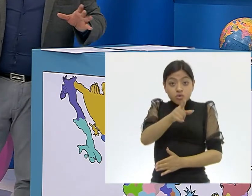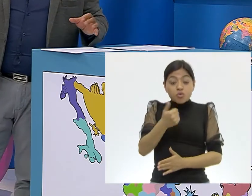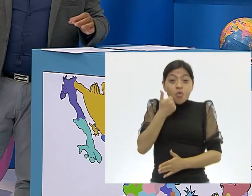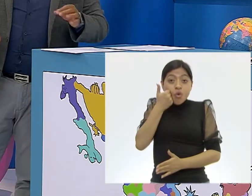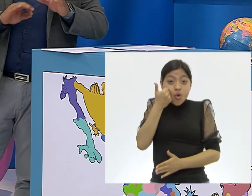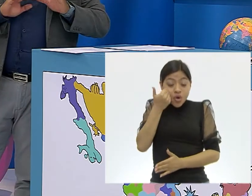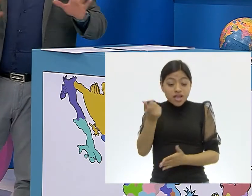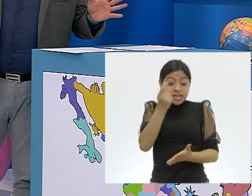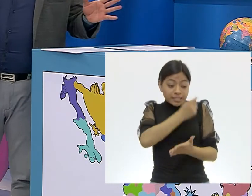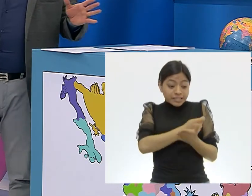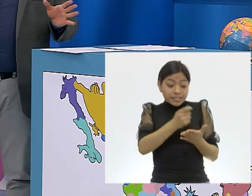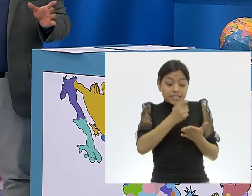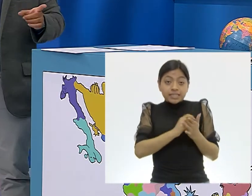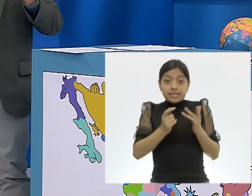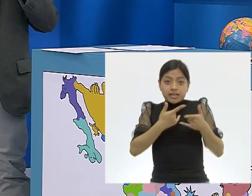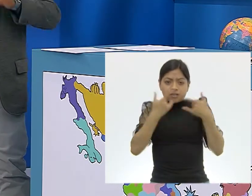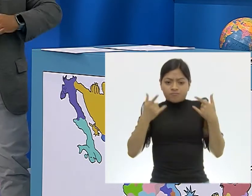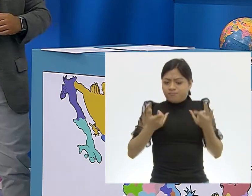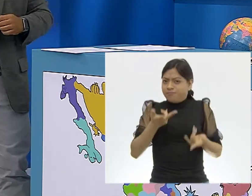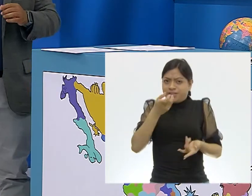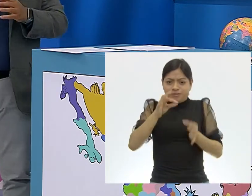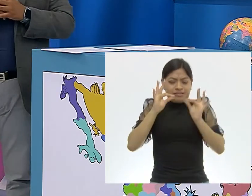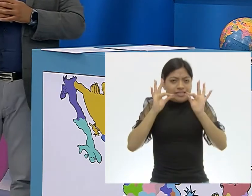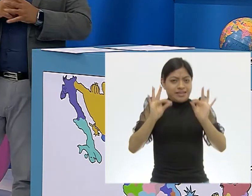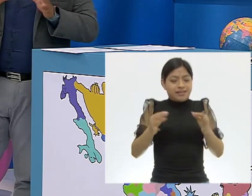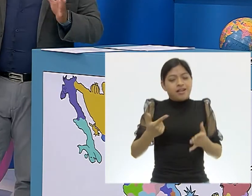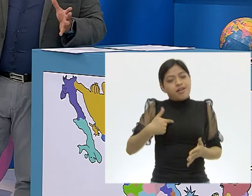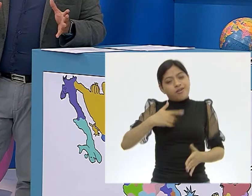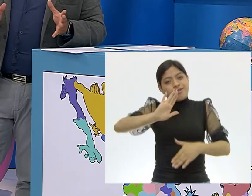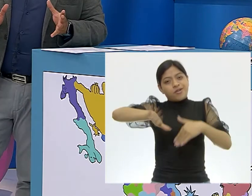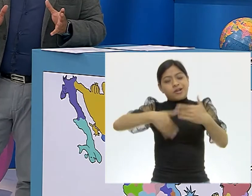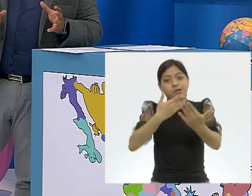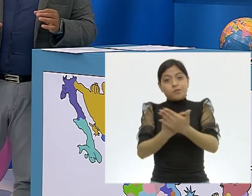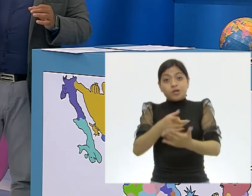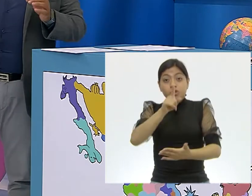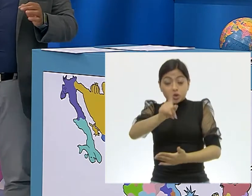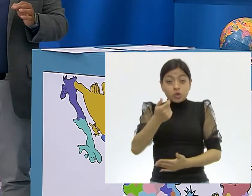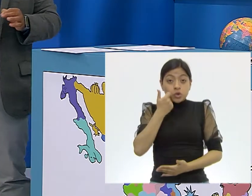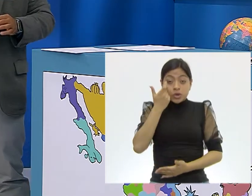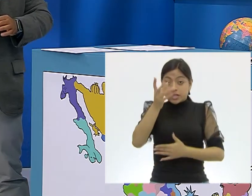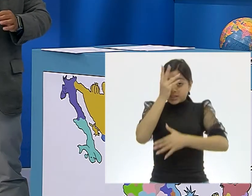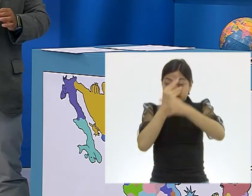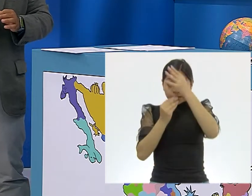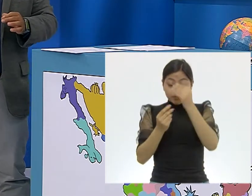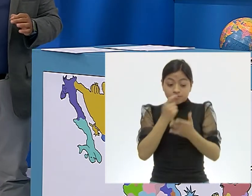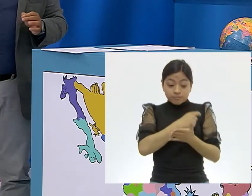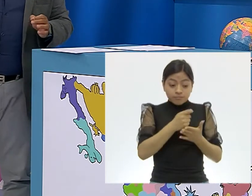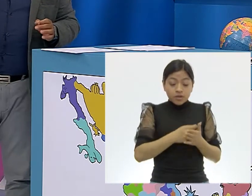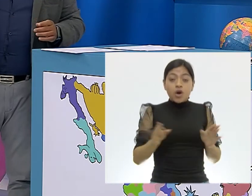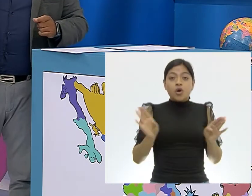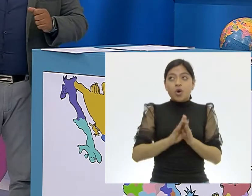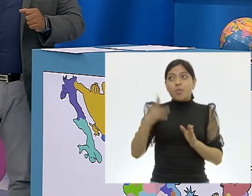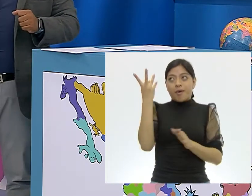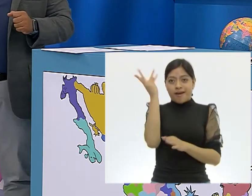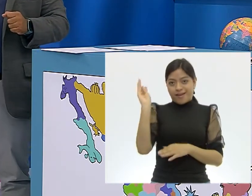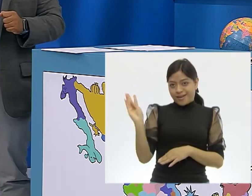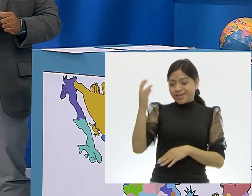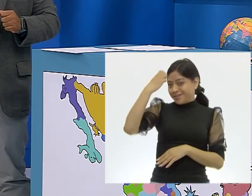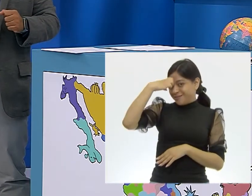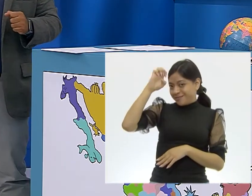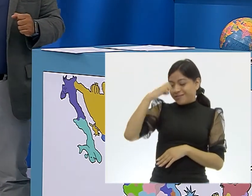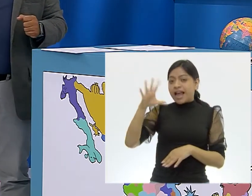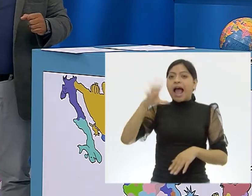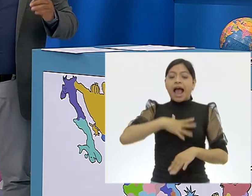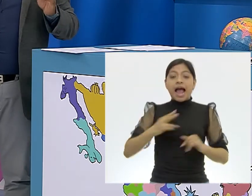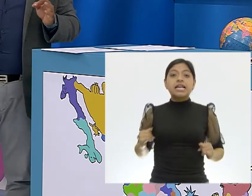con la escritura, es el momento ideal. Aunque yo te recomiendo que si quieres aprenderlo, lo hagas siempre con los profesionales, en